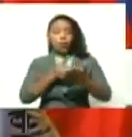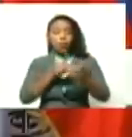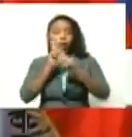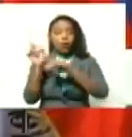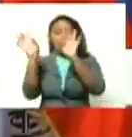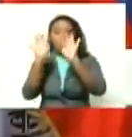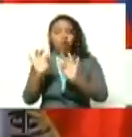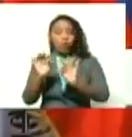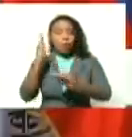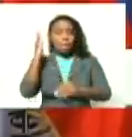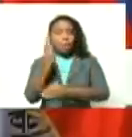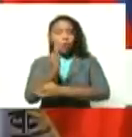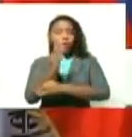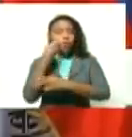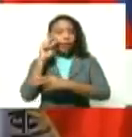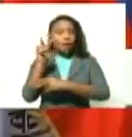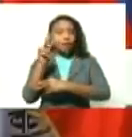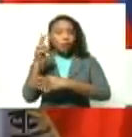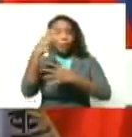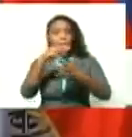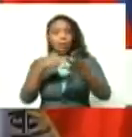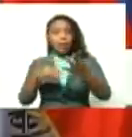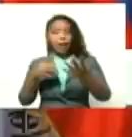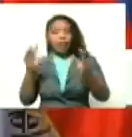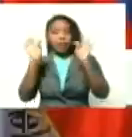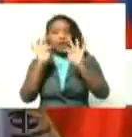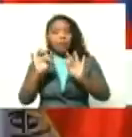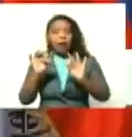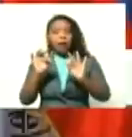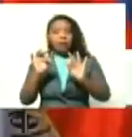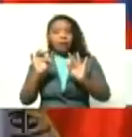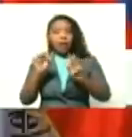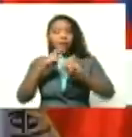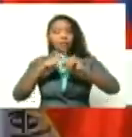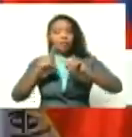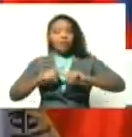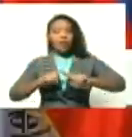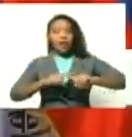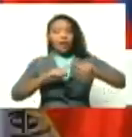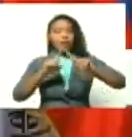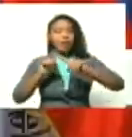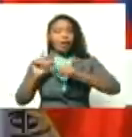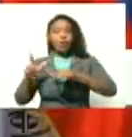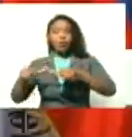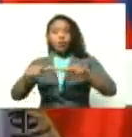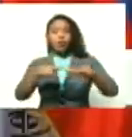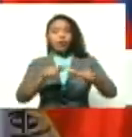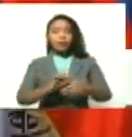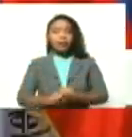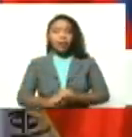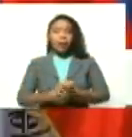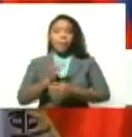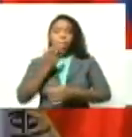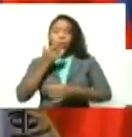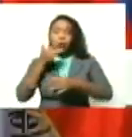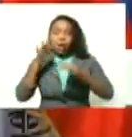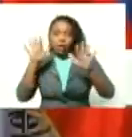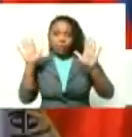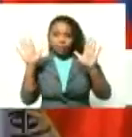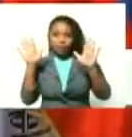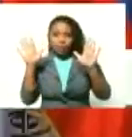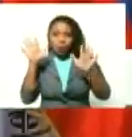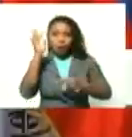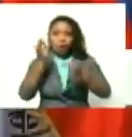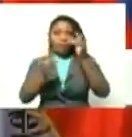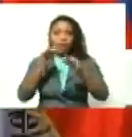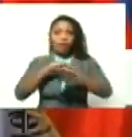tipos penales se han visto materializados de manera conjunta en distintos escenarios. Por ejemplo, cuando el fiscal